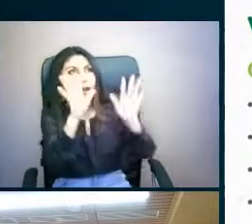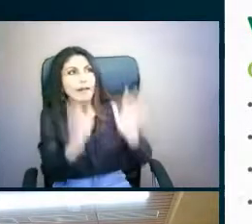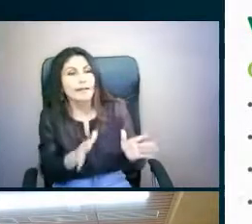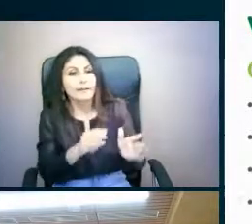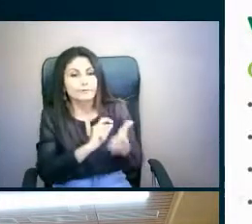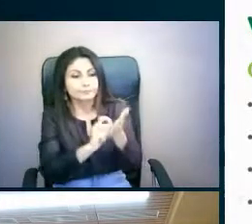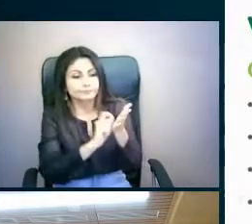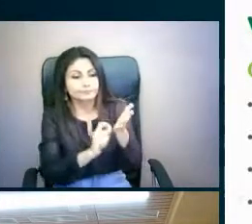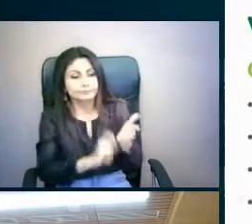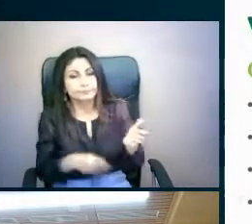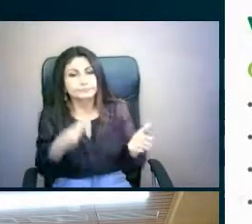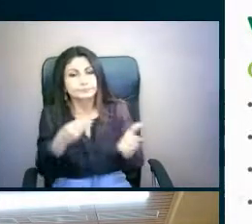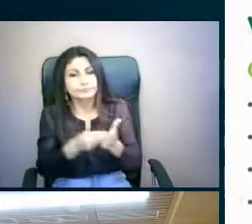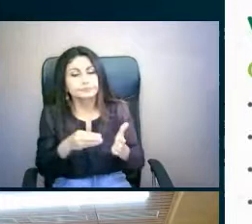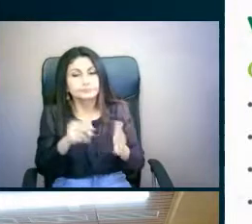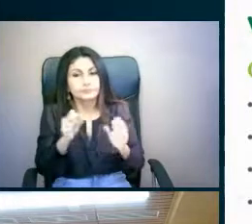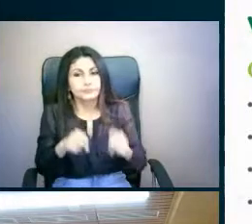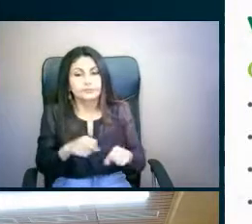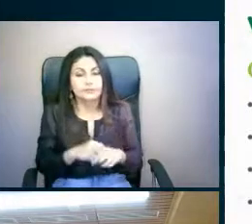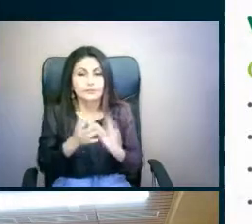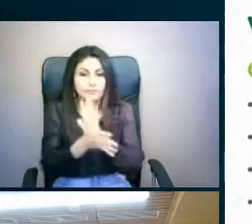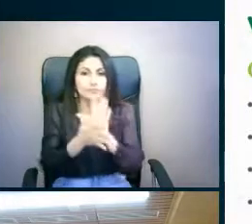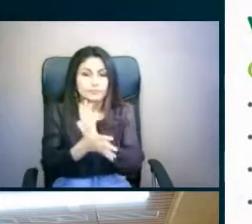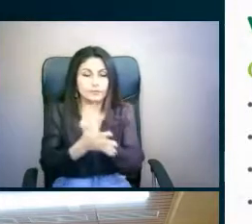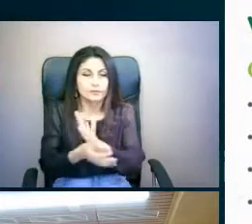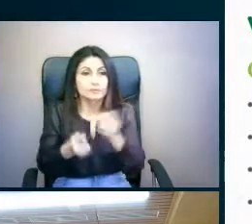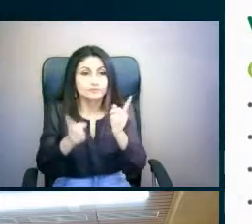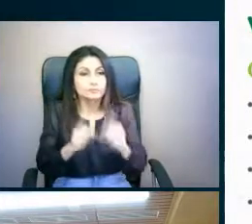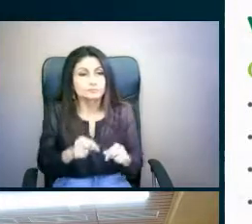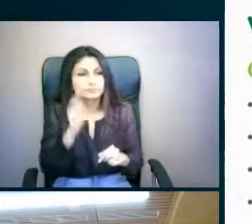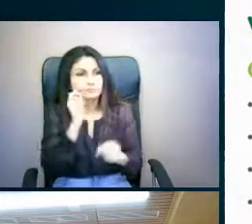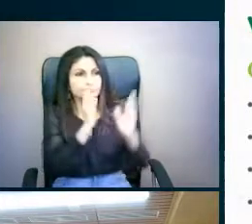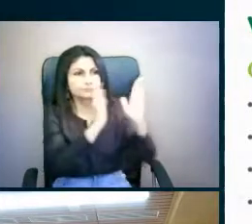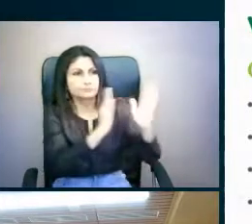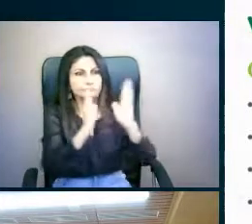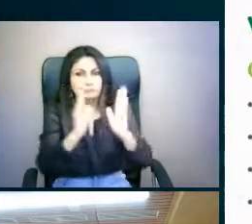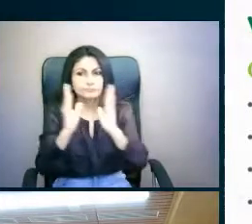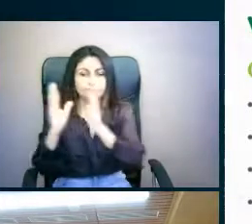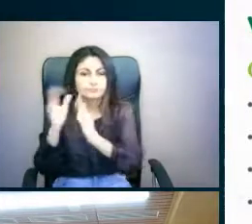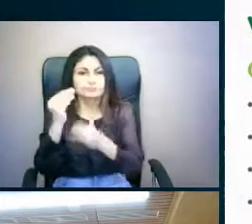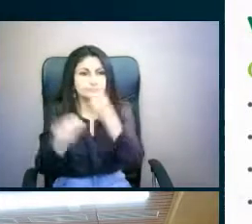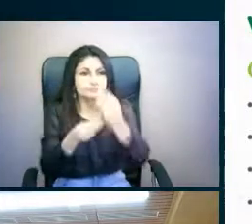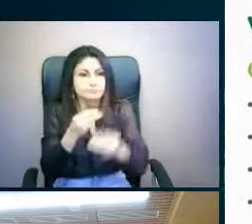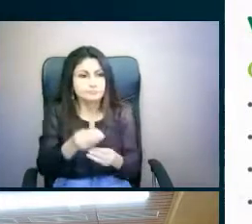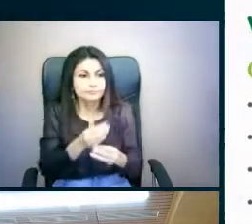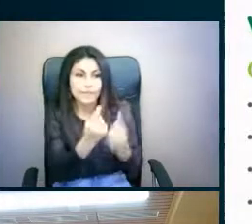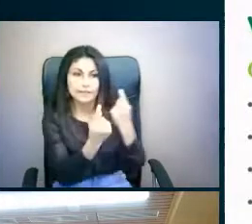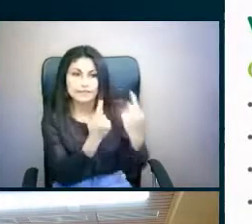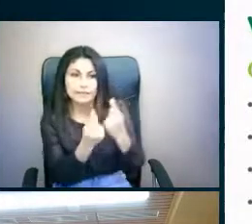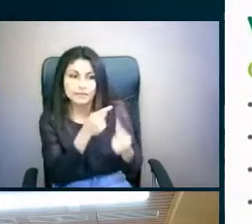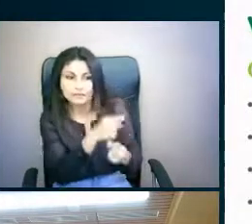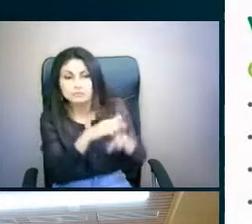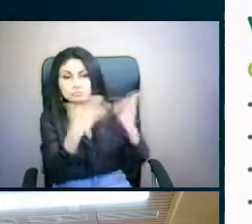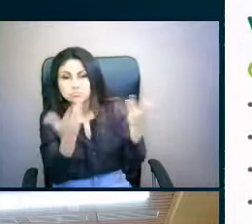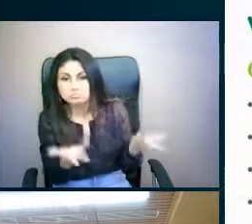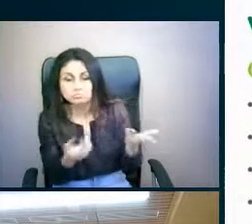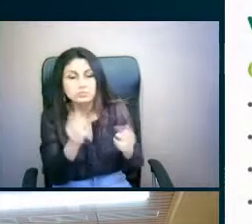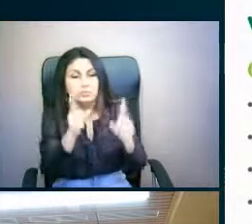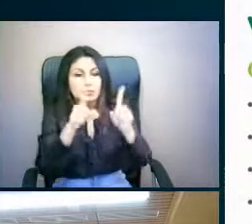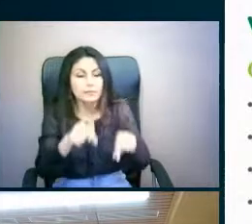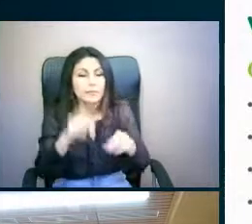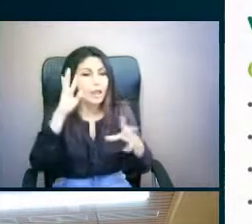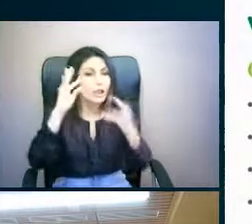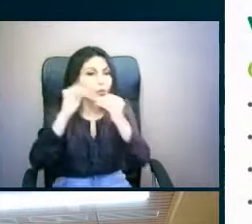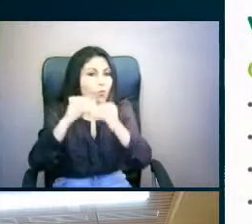evento. Entre las segmentaciones que se pueden realizar se encuentra segmentación por tipo de cliente, segmentación por número de acuerdo